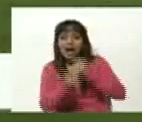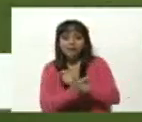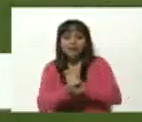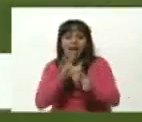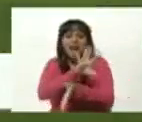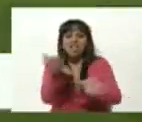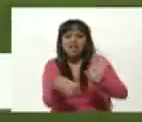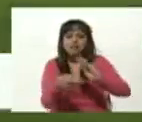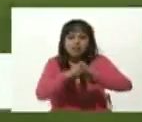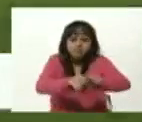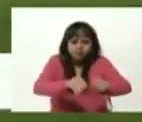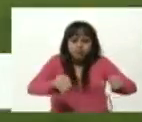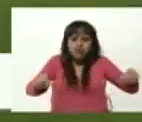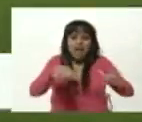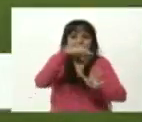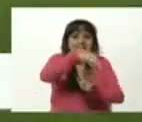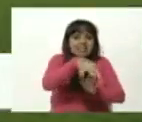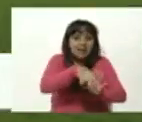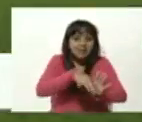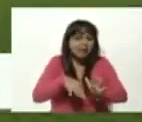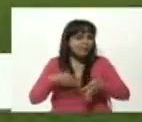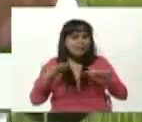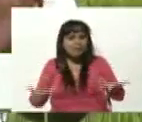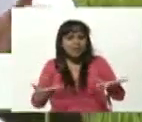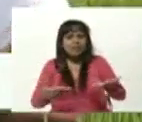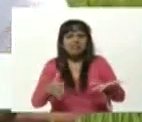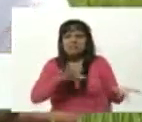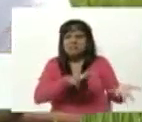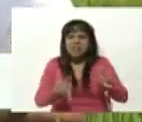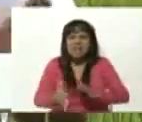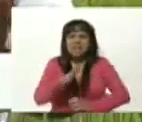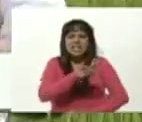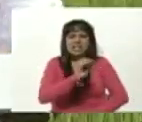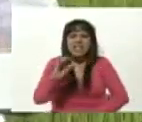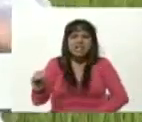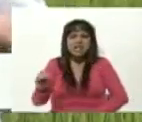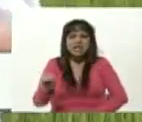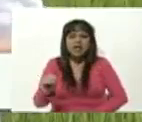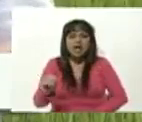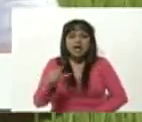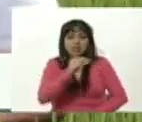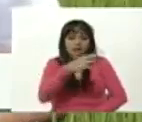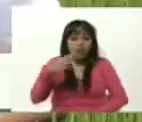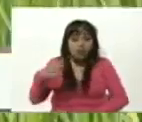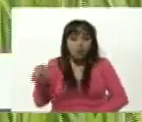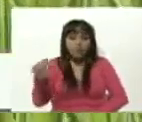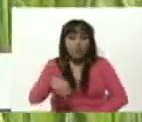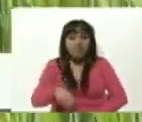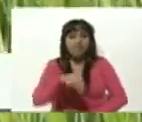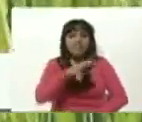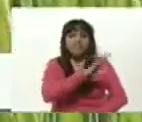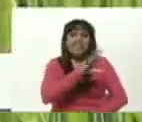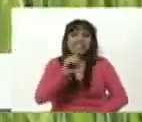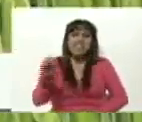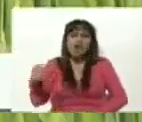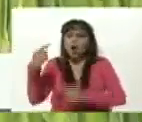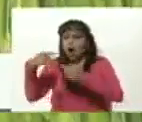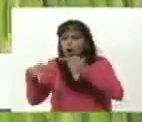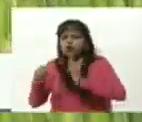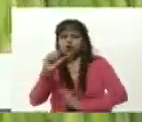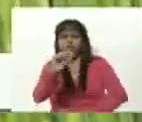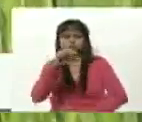el terreno y sembramos alrededor de 500 hectáreas de arroz y unas 300 hectáreas de frijol. Esto nos